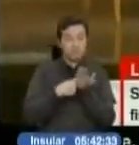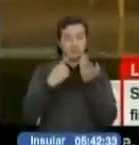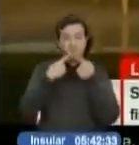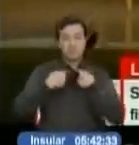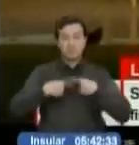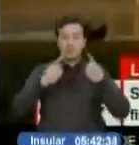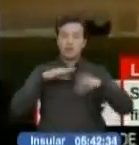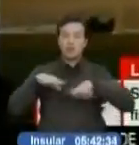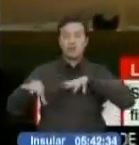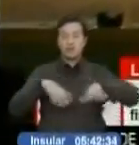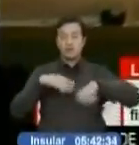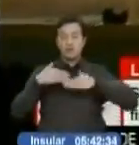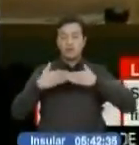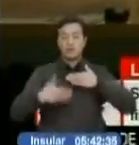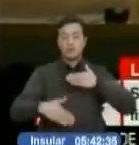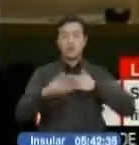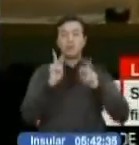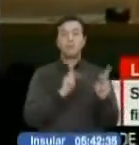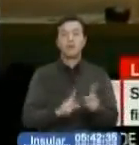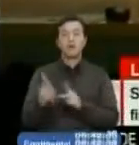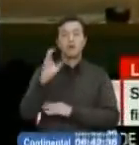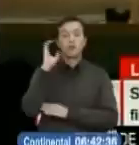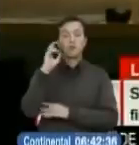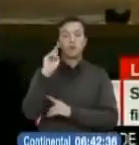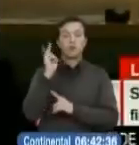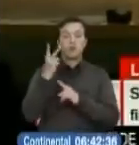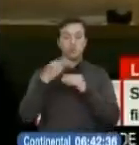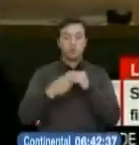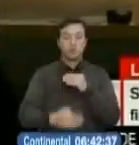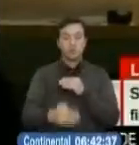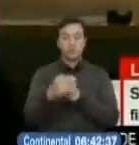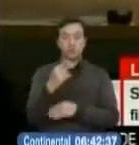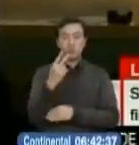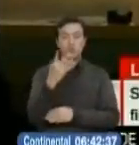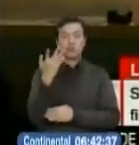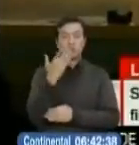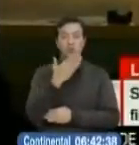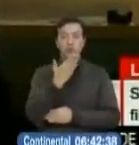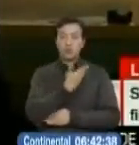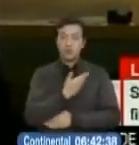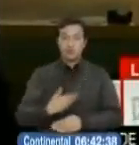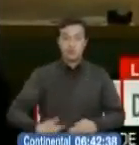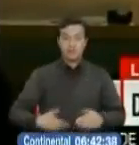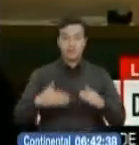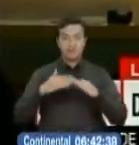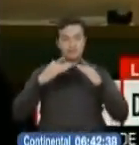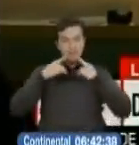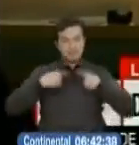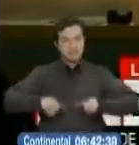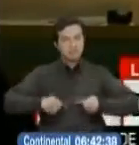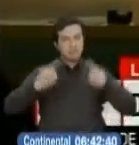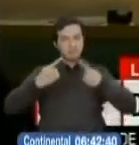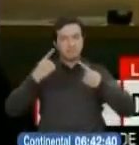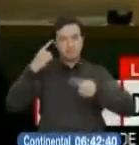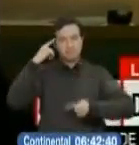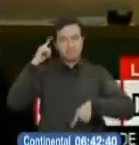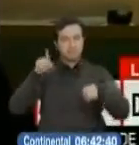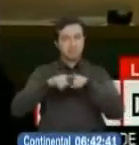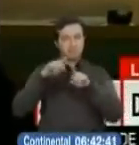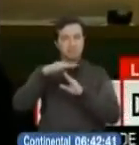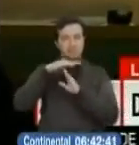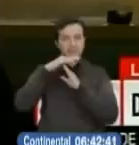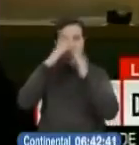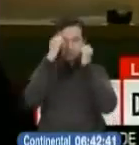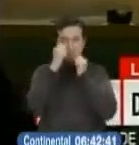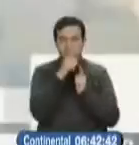a conocer las acciones que se emprenderán en el plan colombia fase 2 desde la casa blanca se ratificó el respaldo para los acuerdos de paz que este país desarrolla